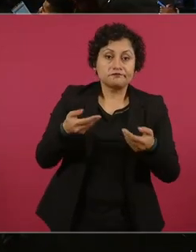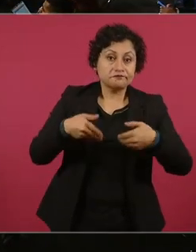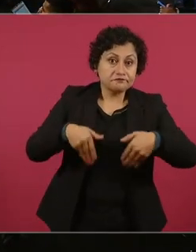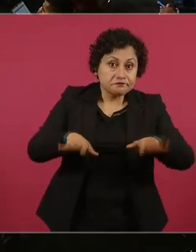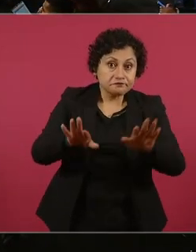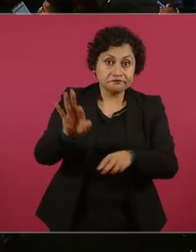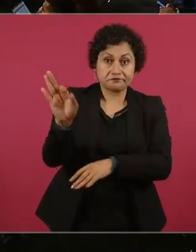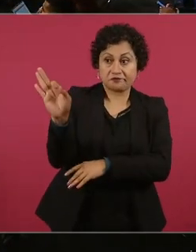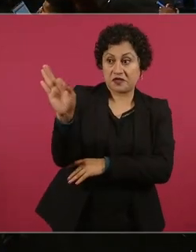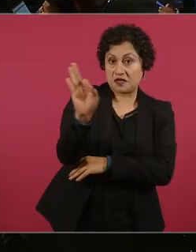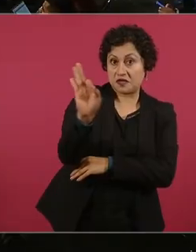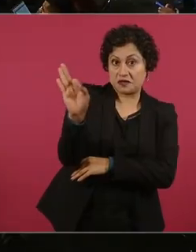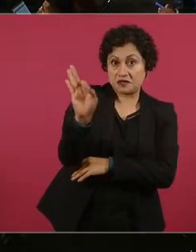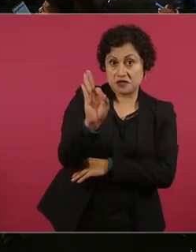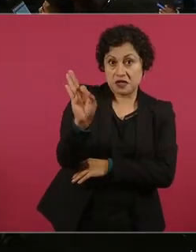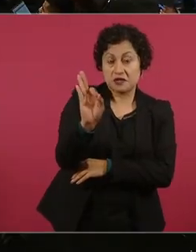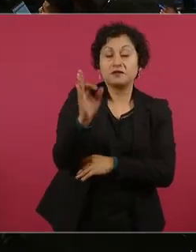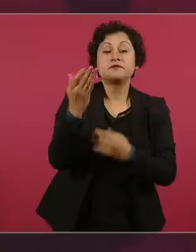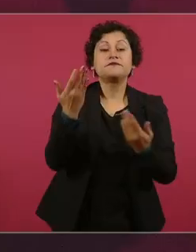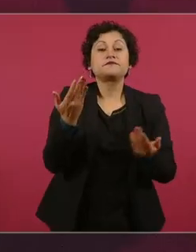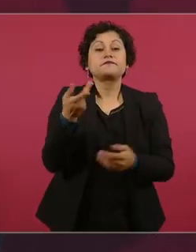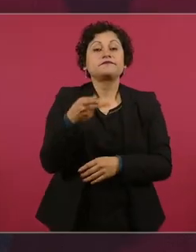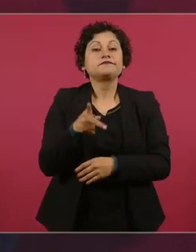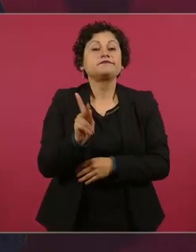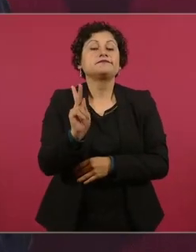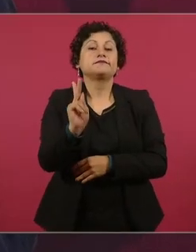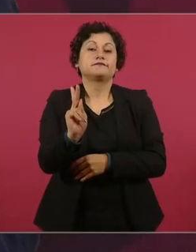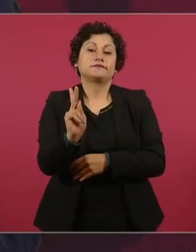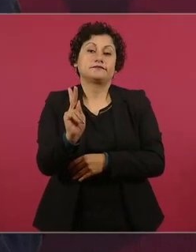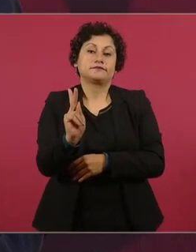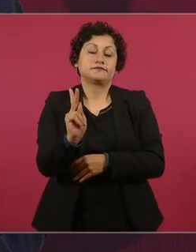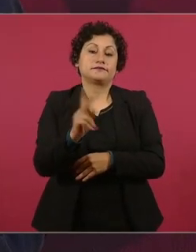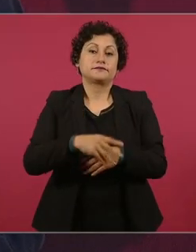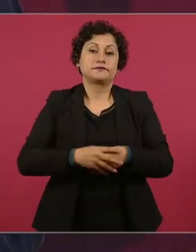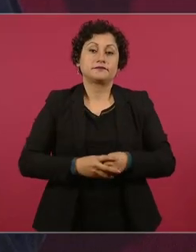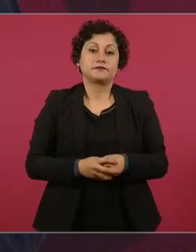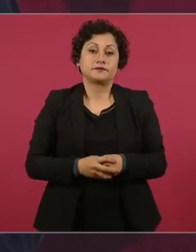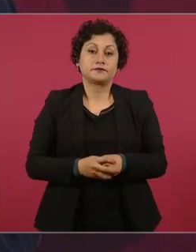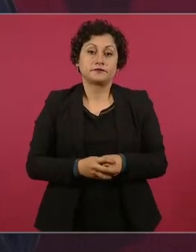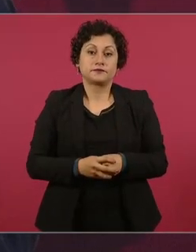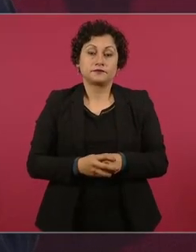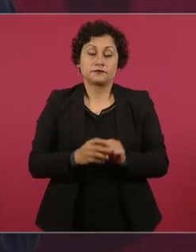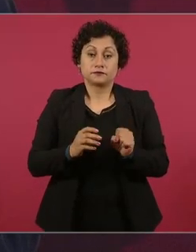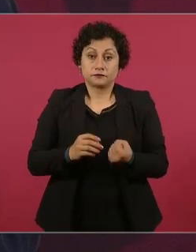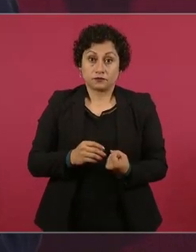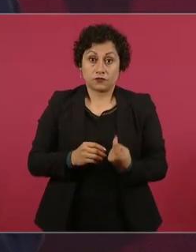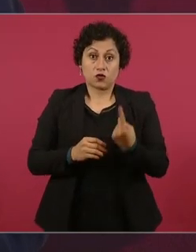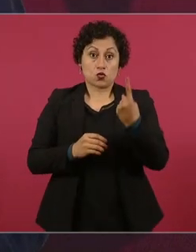pero no por una